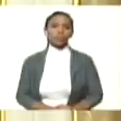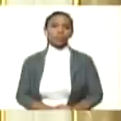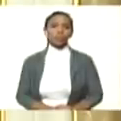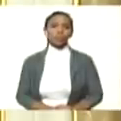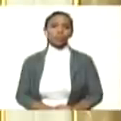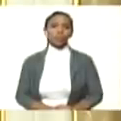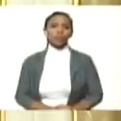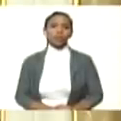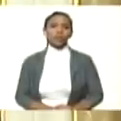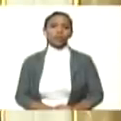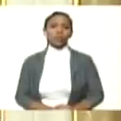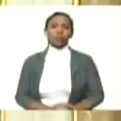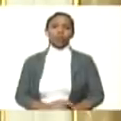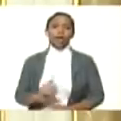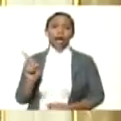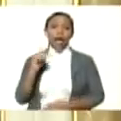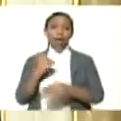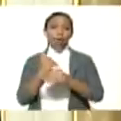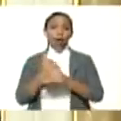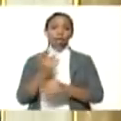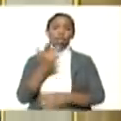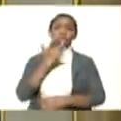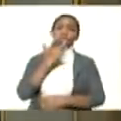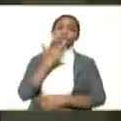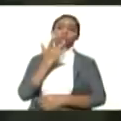No vaciló ni un segundo.